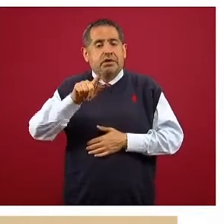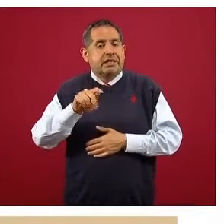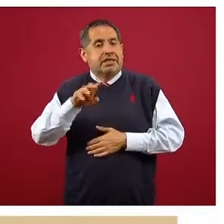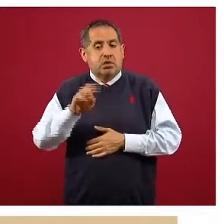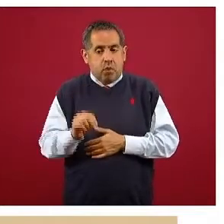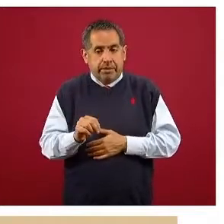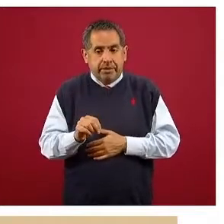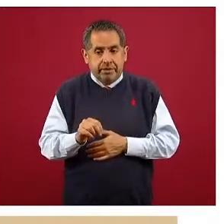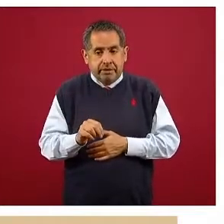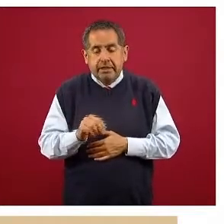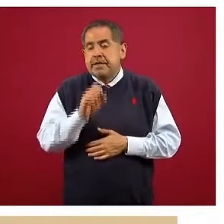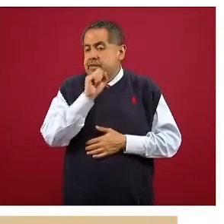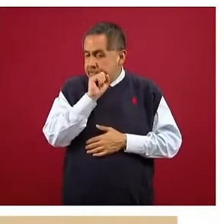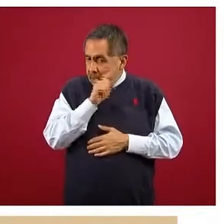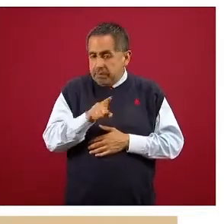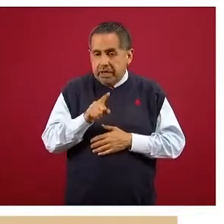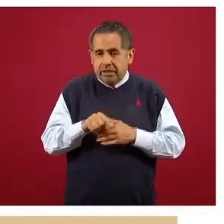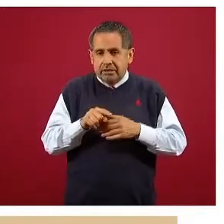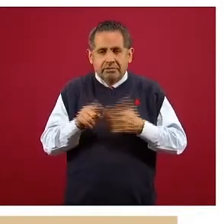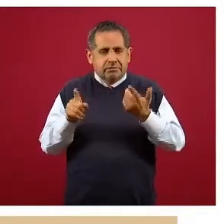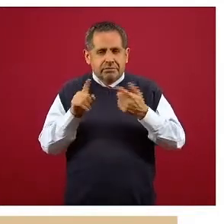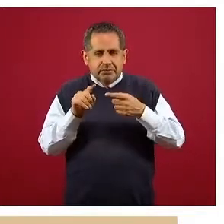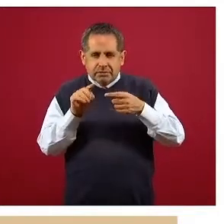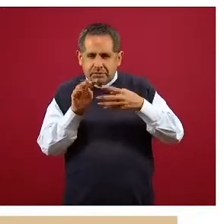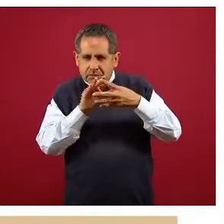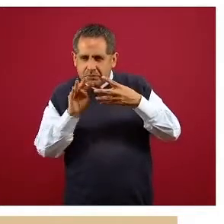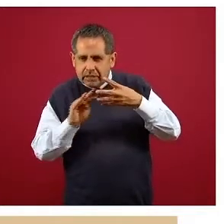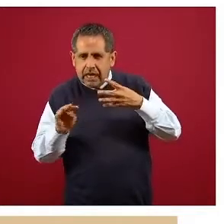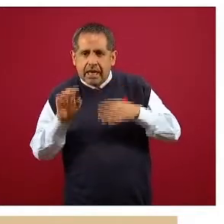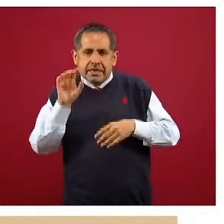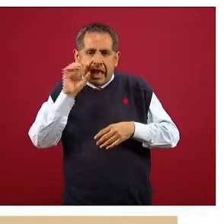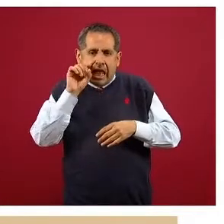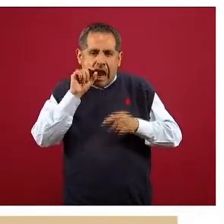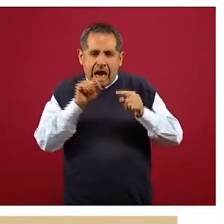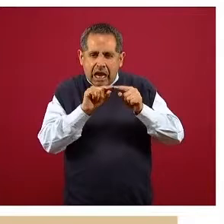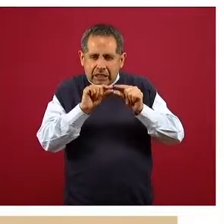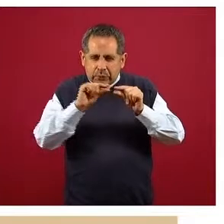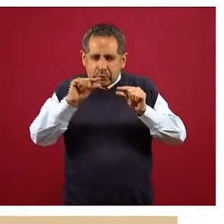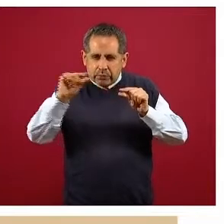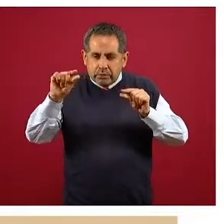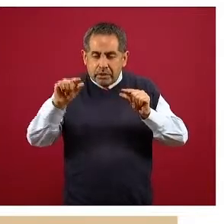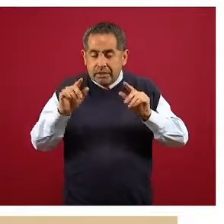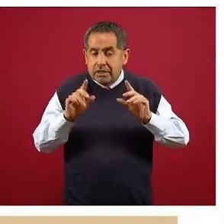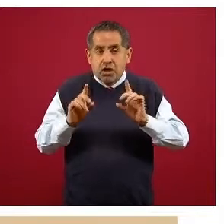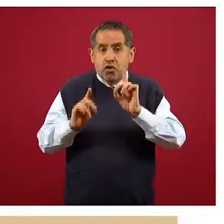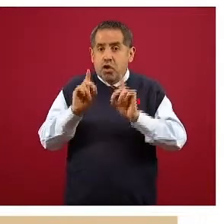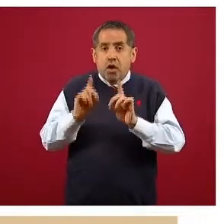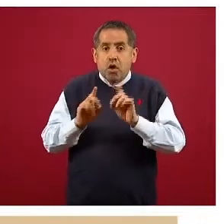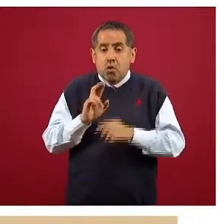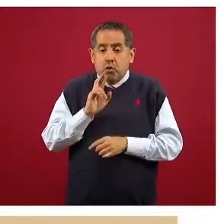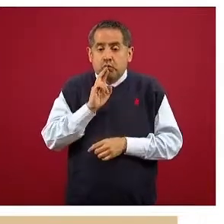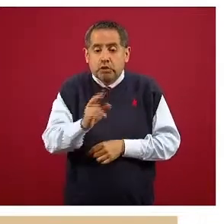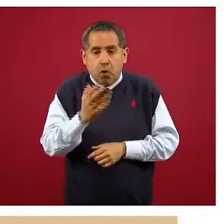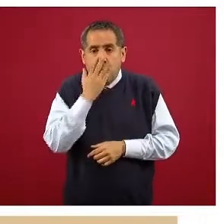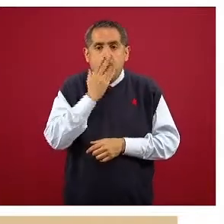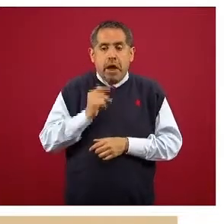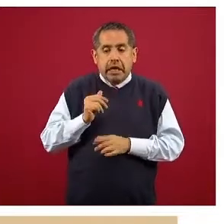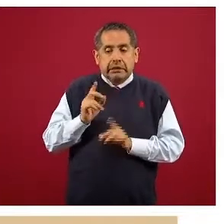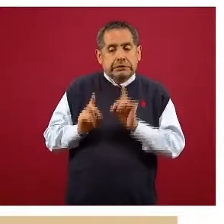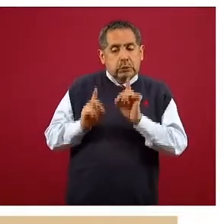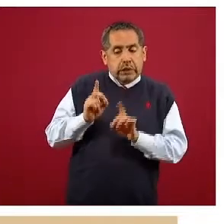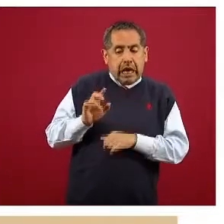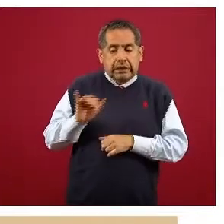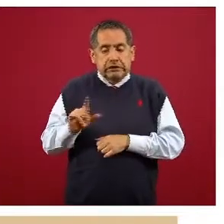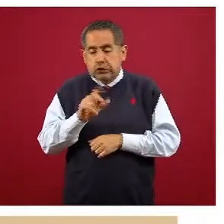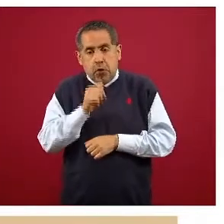416,179. También graficamos en ese color naranja claro a aquellas personas cuyo resultado todavía está pendiente, por lo tanto son aún